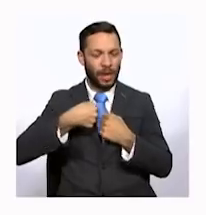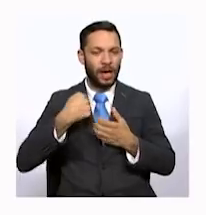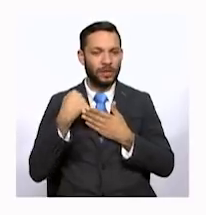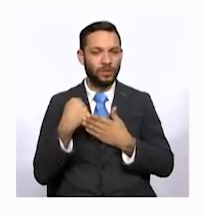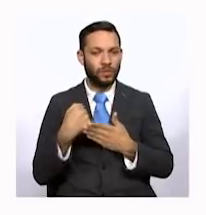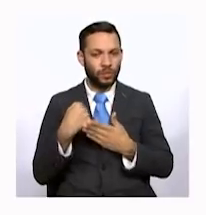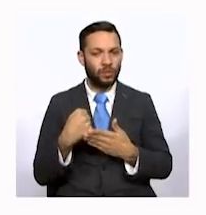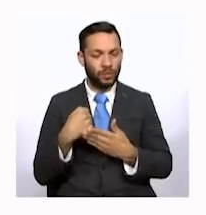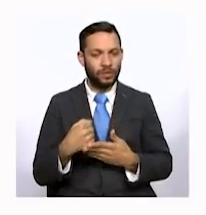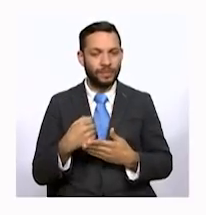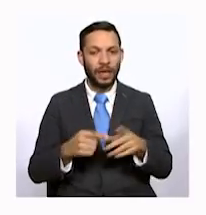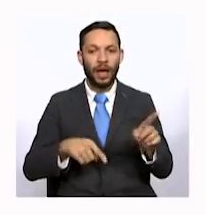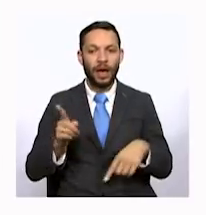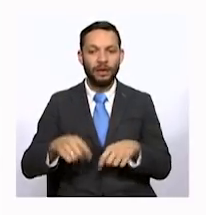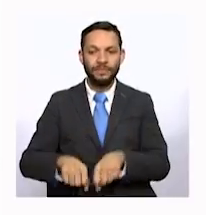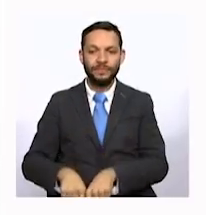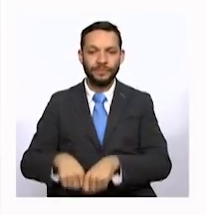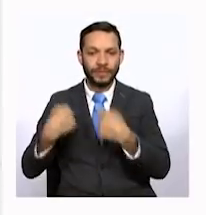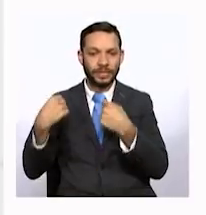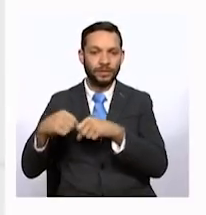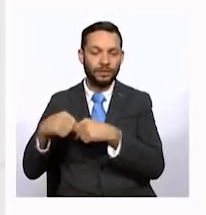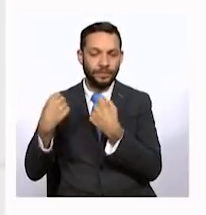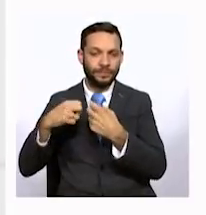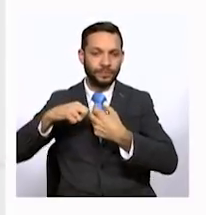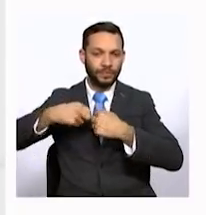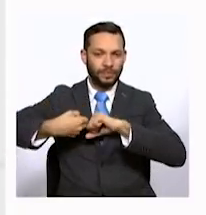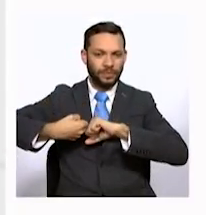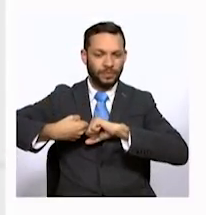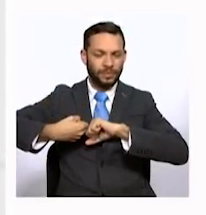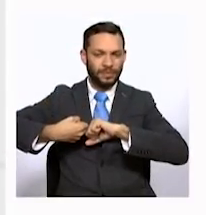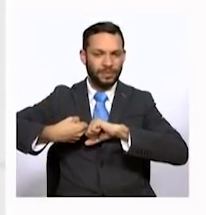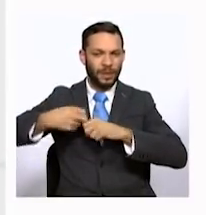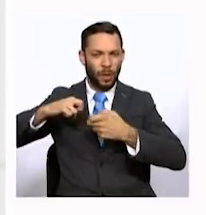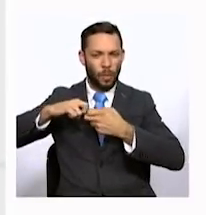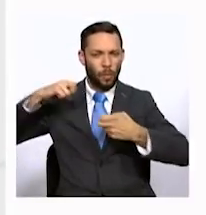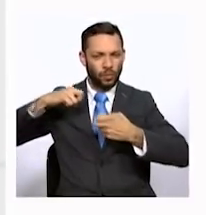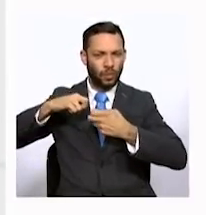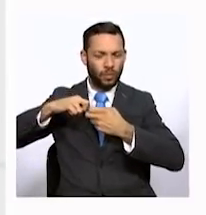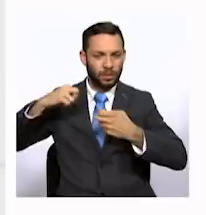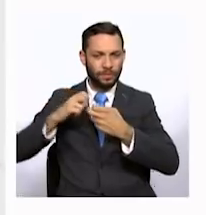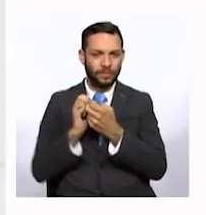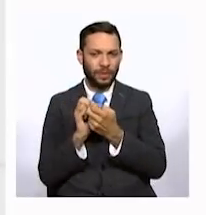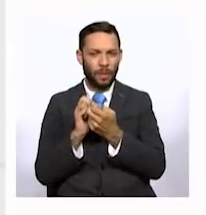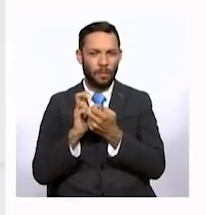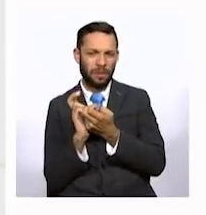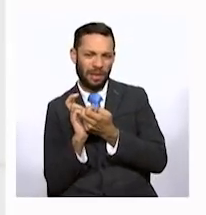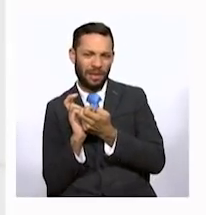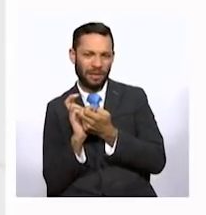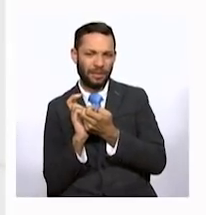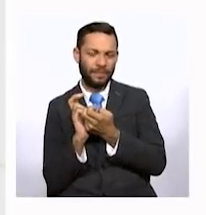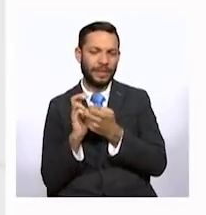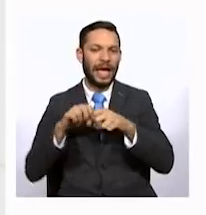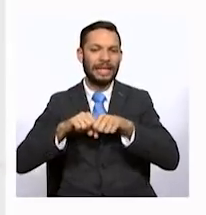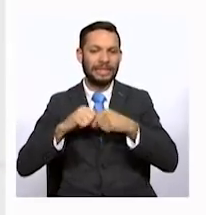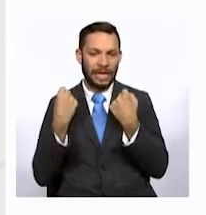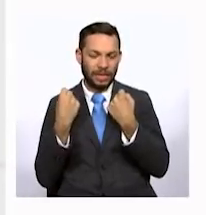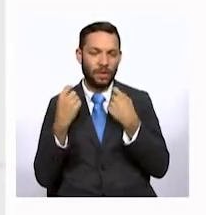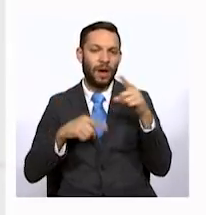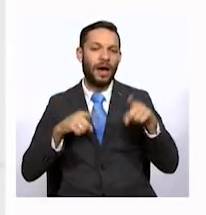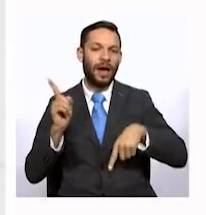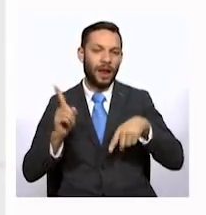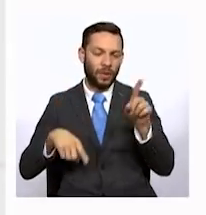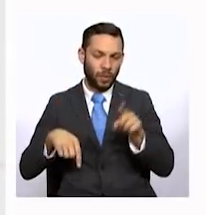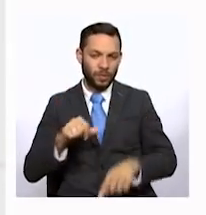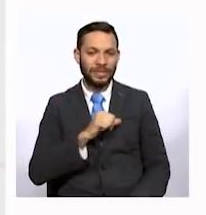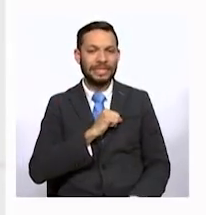van a oír muchas veces lesiones meniscales. Entonces estas lesiones meniscales podemos dividirlas en lesiones meniscales traumáticas, que muchas veces las vemos en los